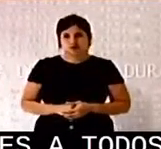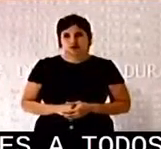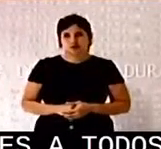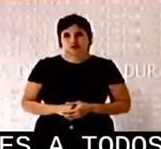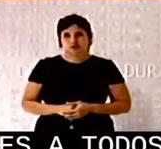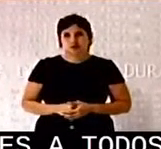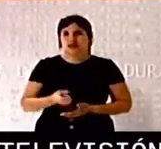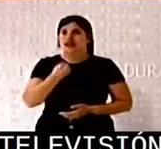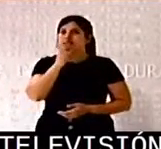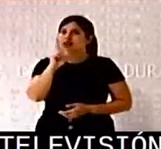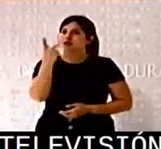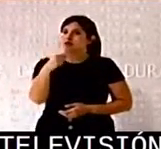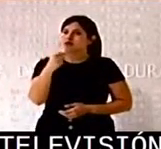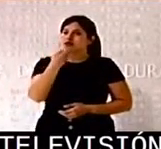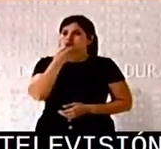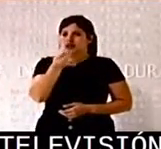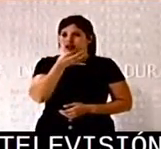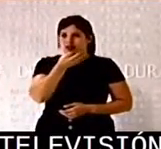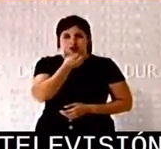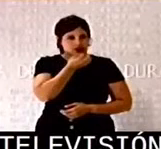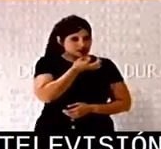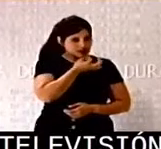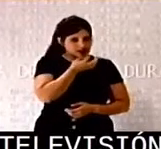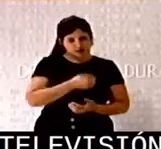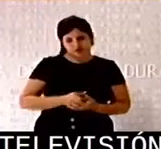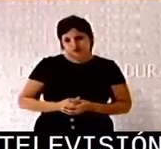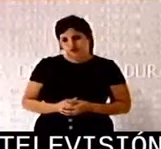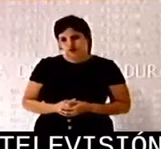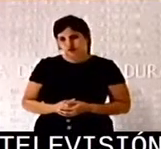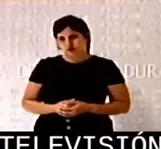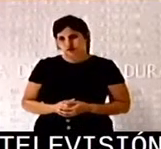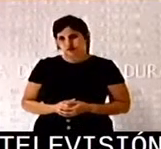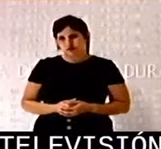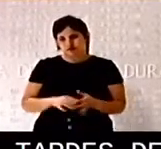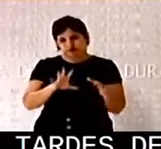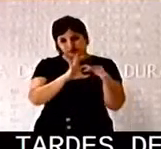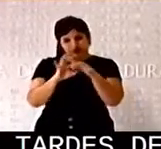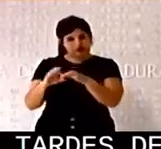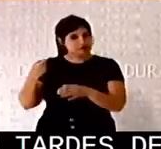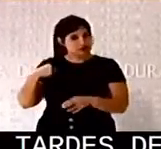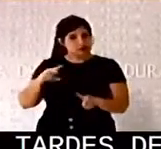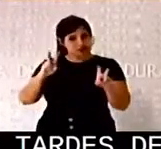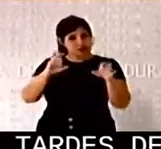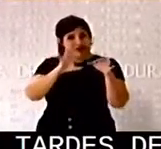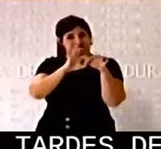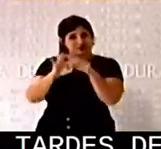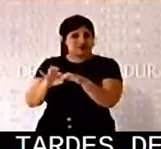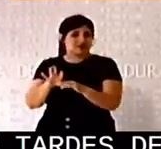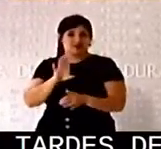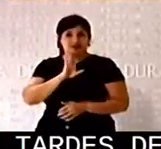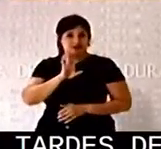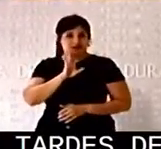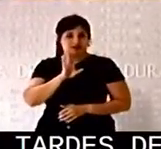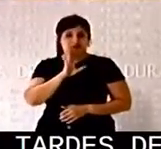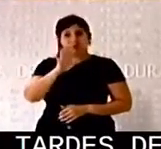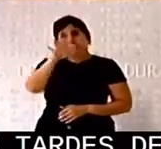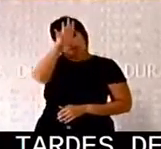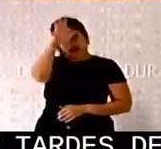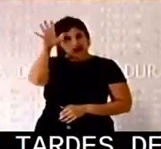¿Qué tal, vicepresidente? Buenas tardes. Buenas tardes. A raíz de lo que usted acaba de decir, que en verano